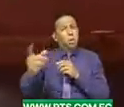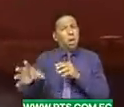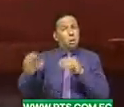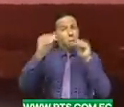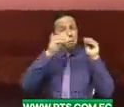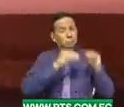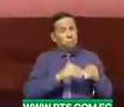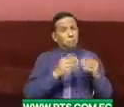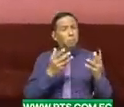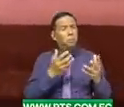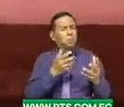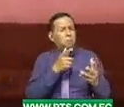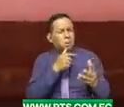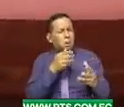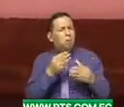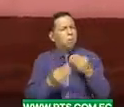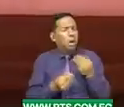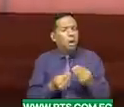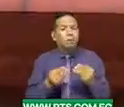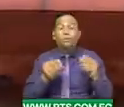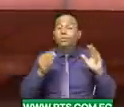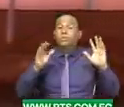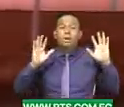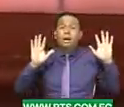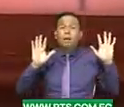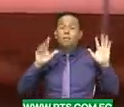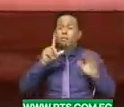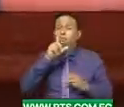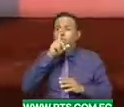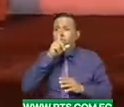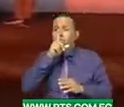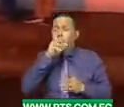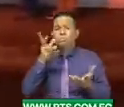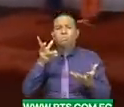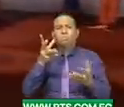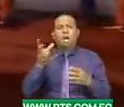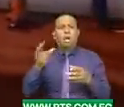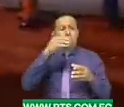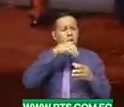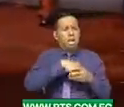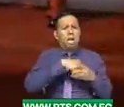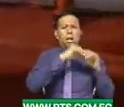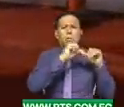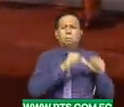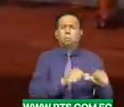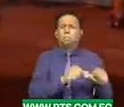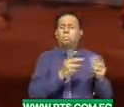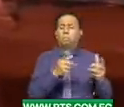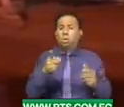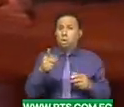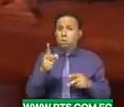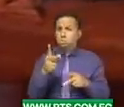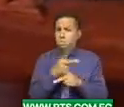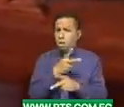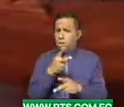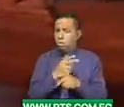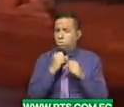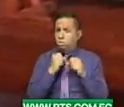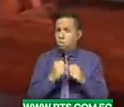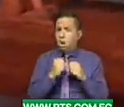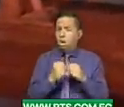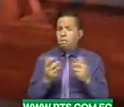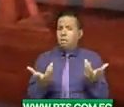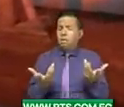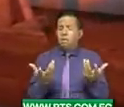al traslado y permanencia de sppl en este sanatorio por el nivel de peligrosidad y por lo que